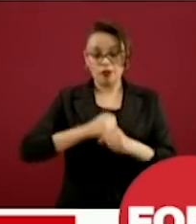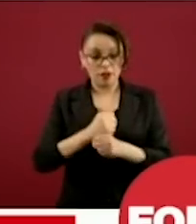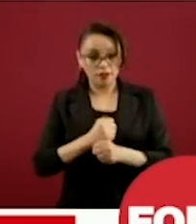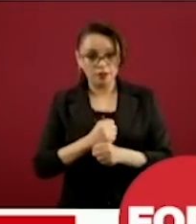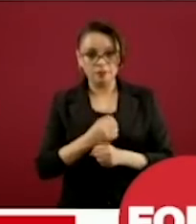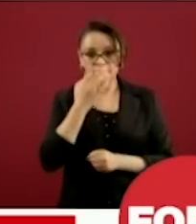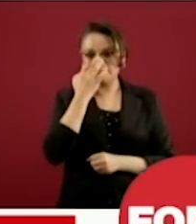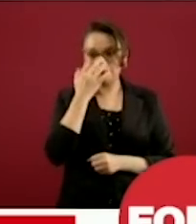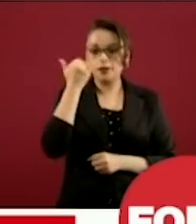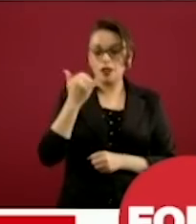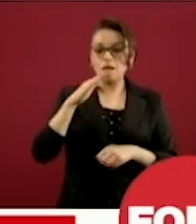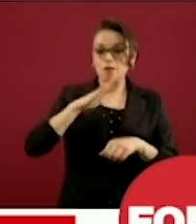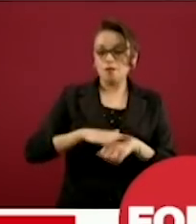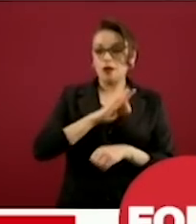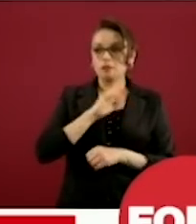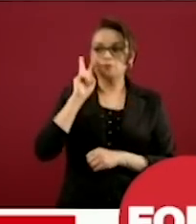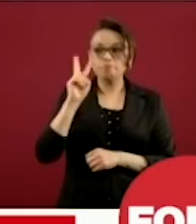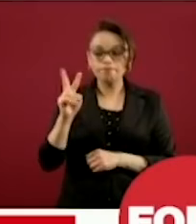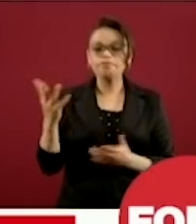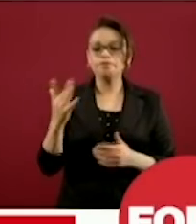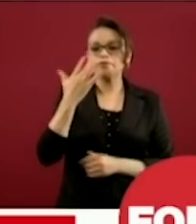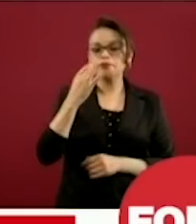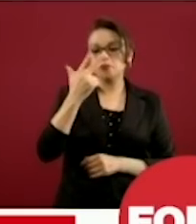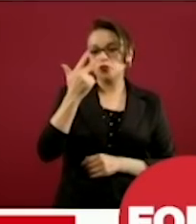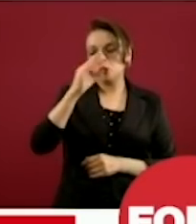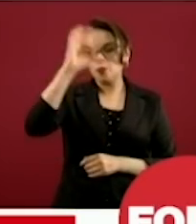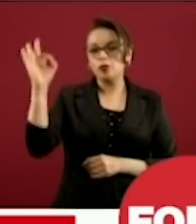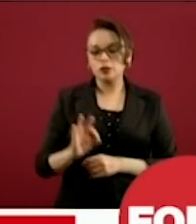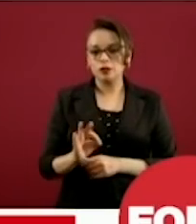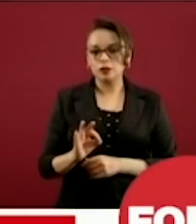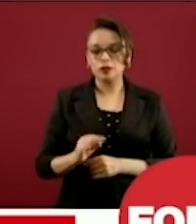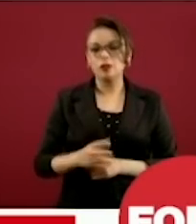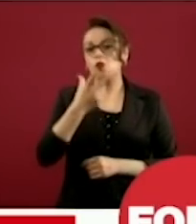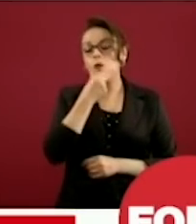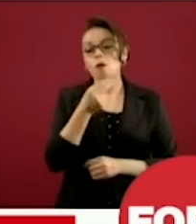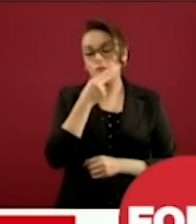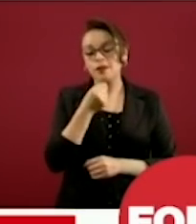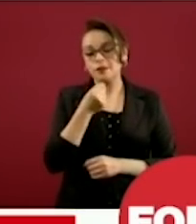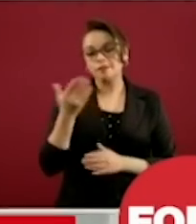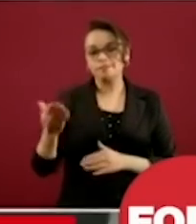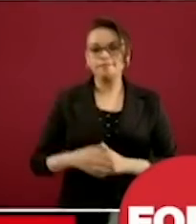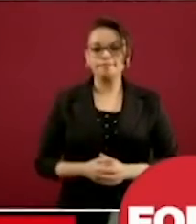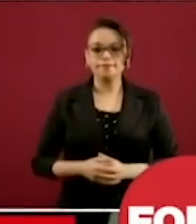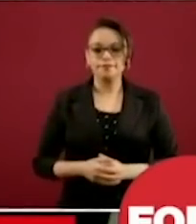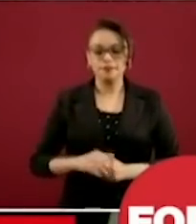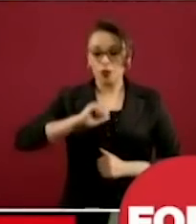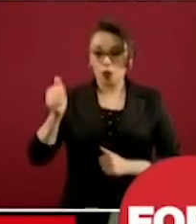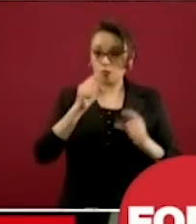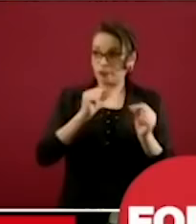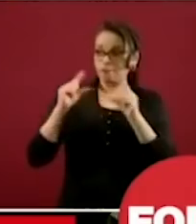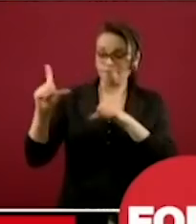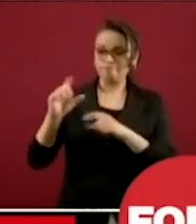mantiene un predominio del 58% en hombres. En la siguiente diapositiva vemos